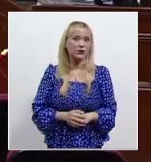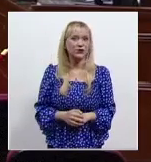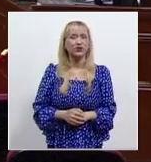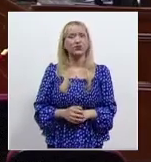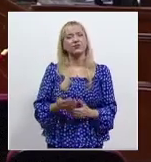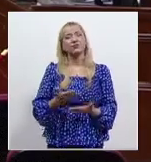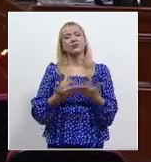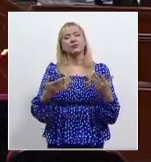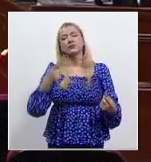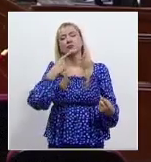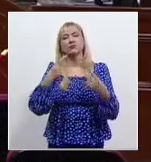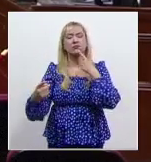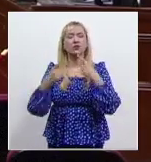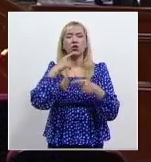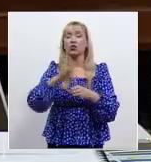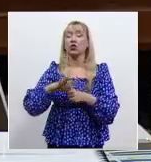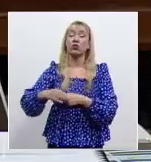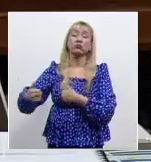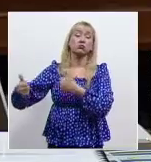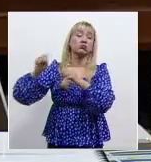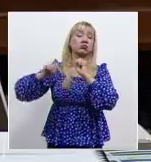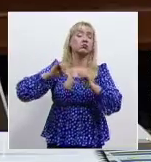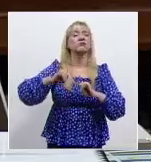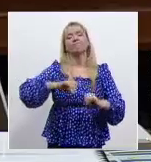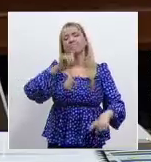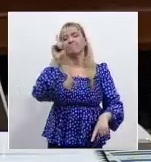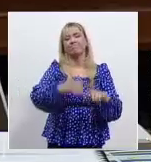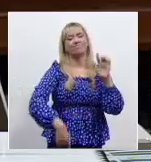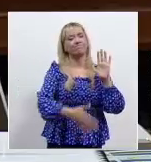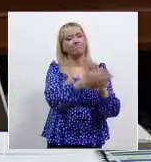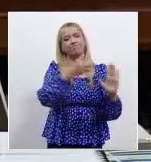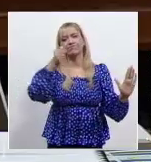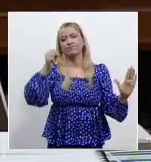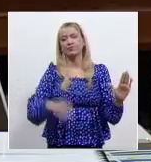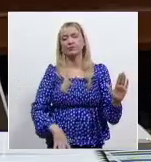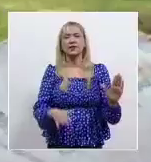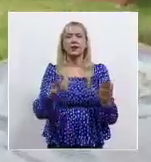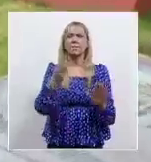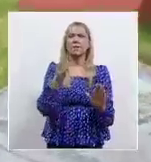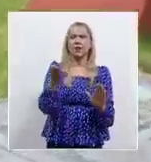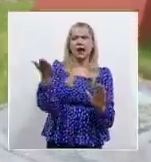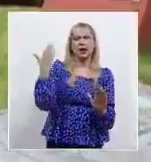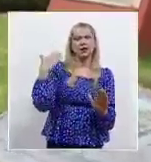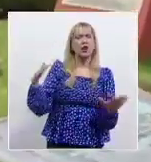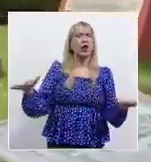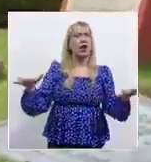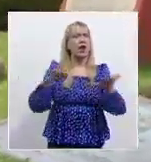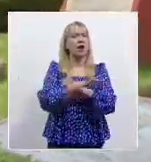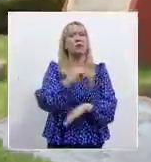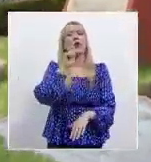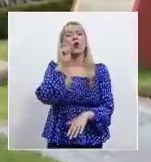Corte declaró, por mayoría de votos, la invalidez del decreto de mayo pasado que modificó